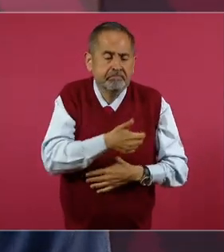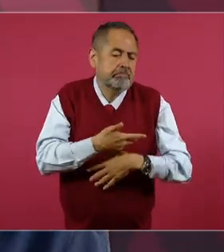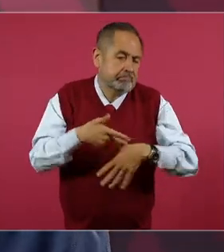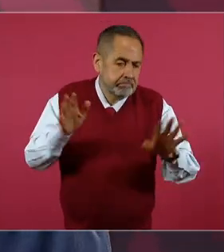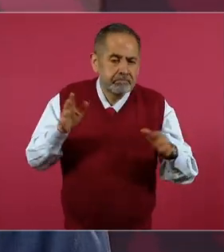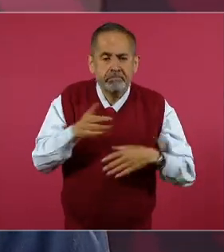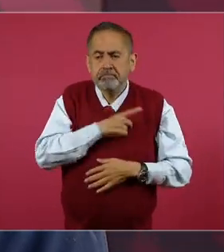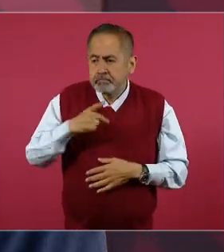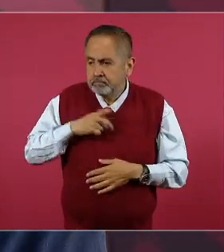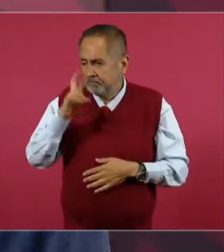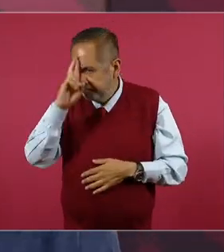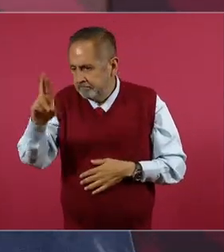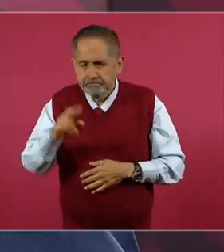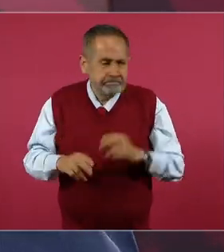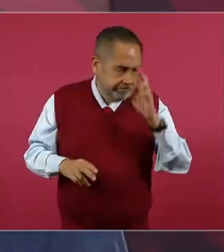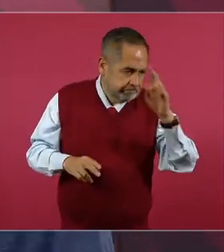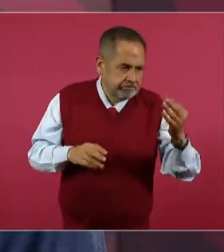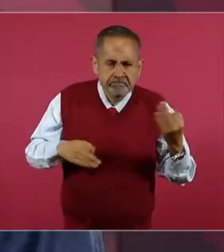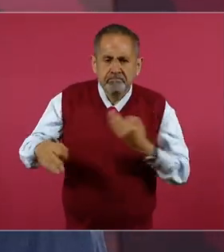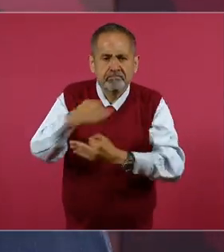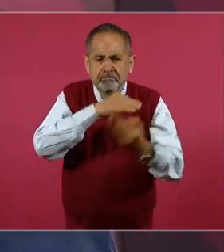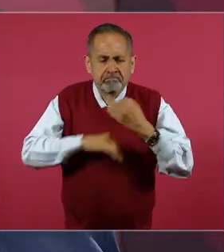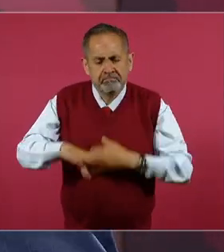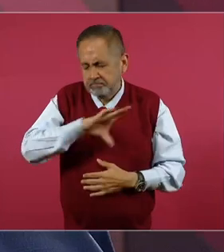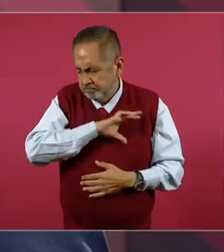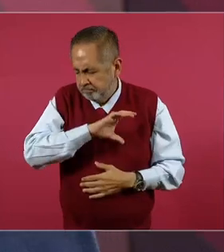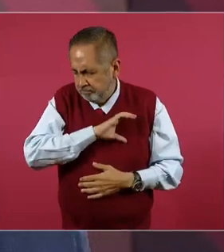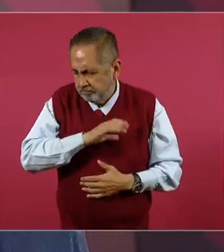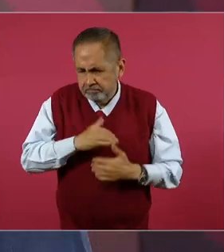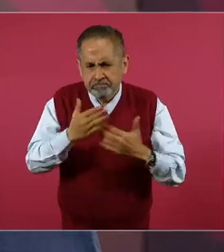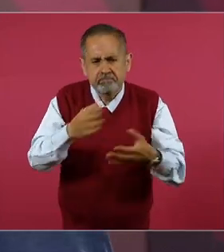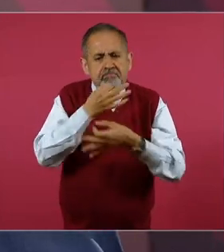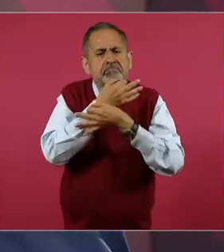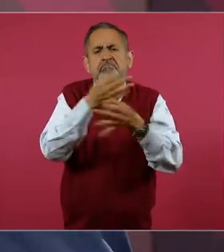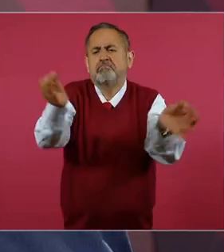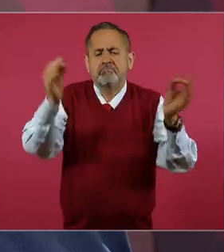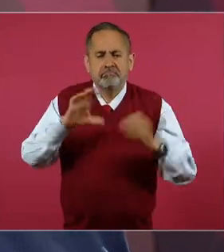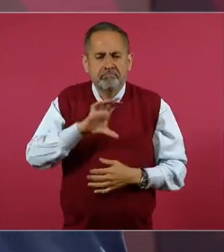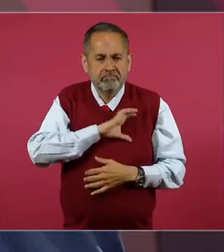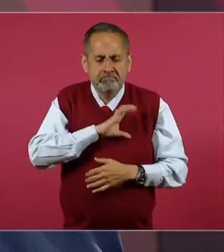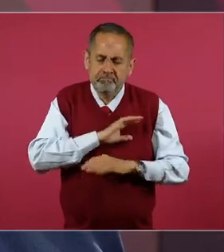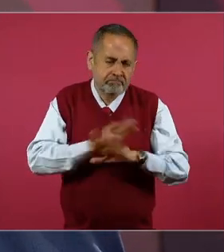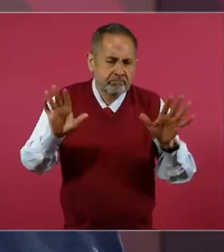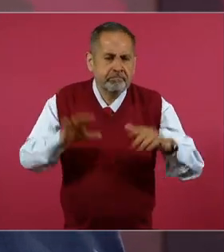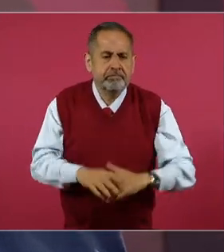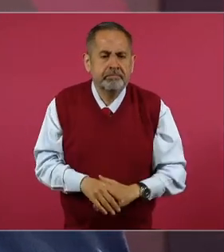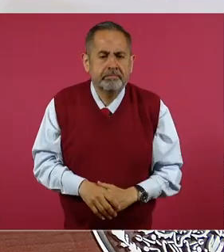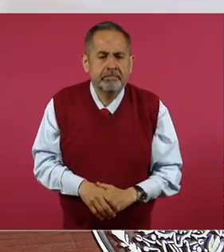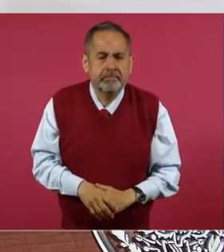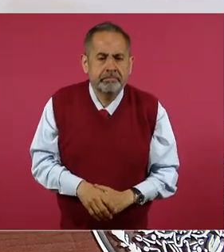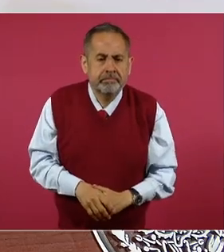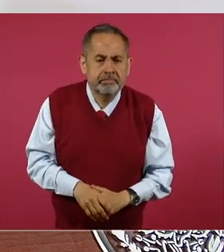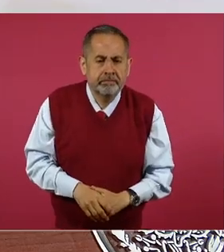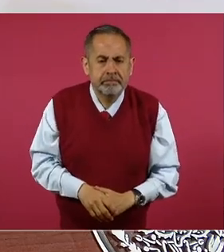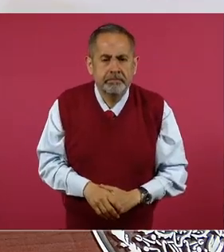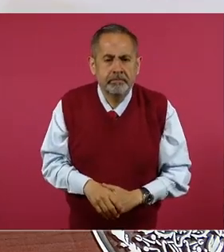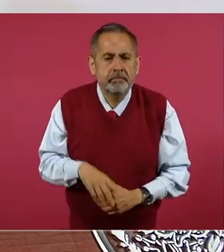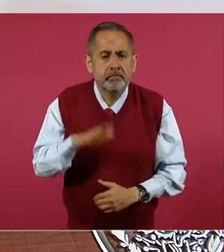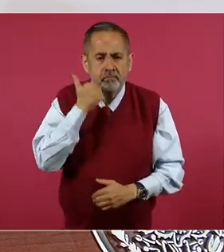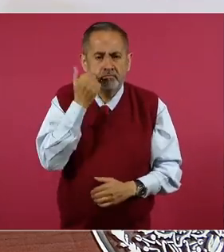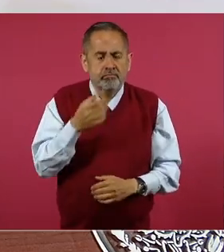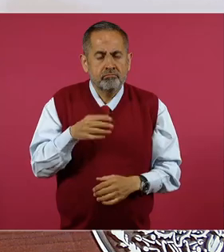de respetarnos, querernos todos, y ese es mi mensaje. Y fíjense que yo quiero hacer